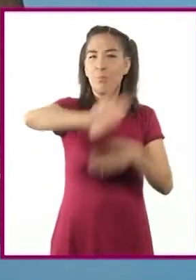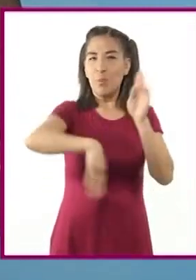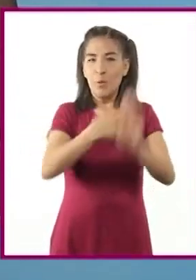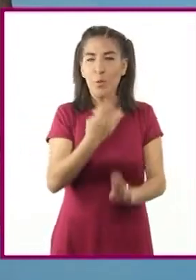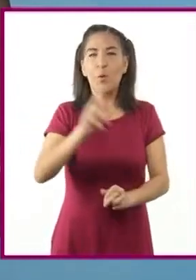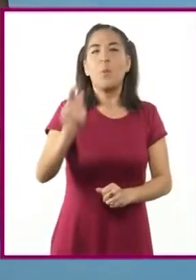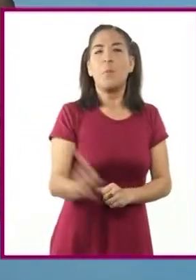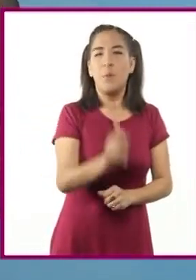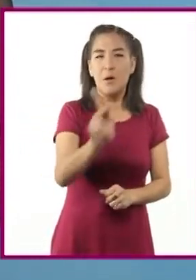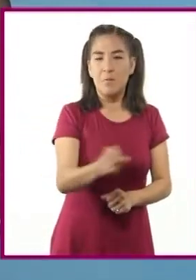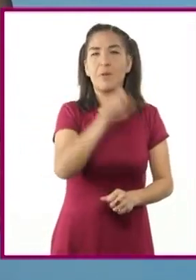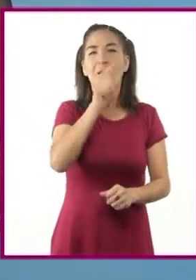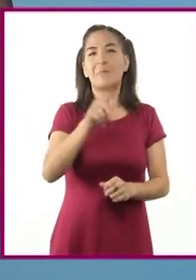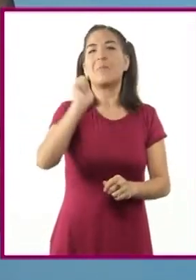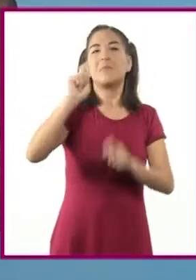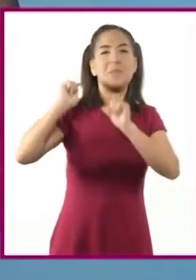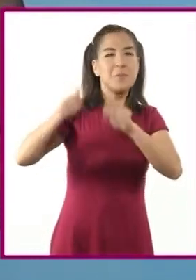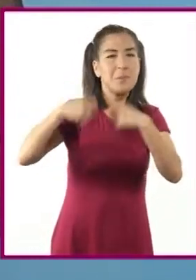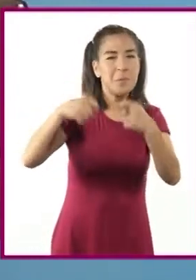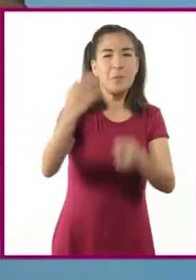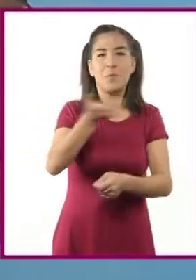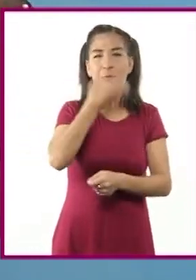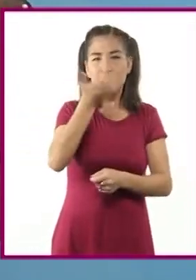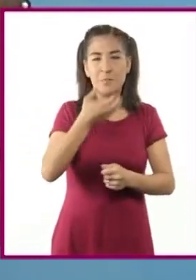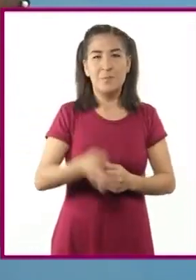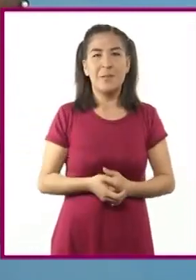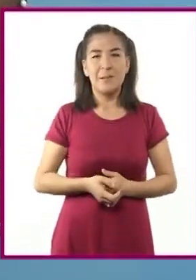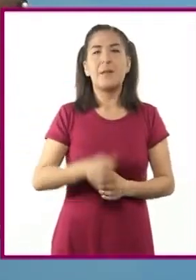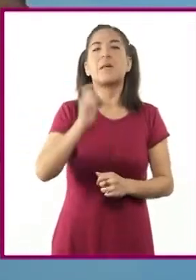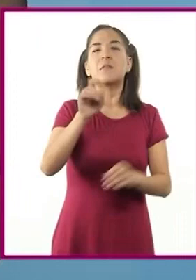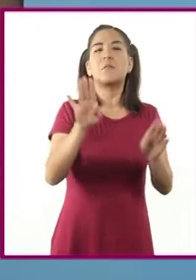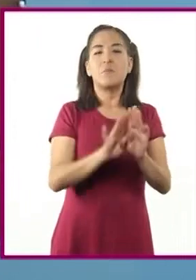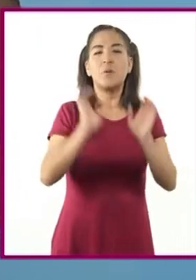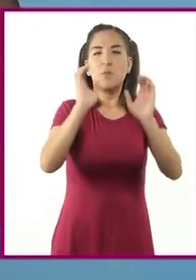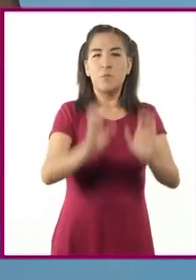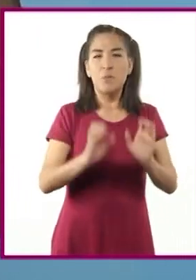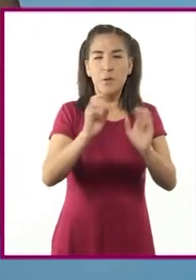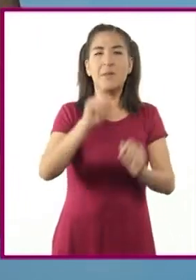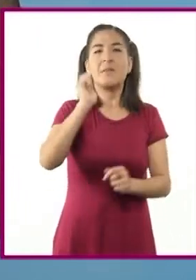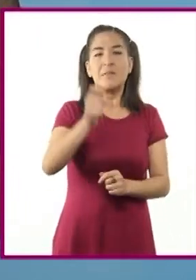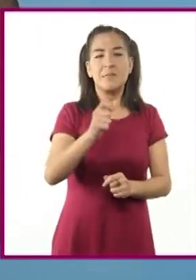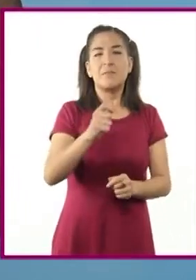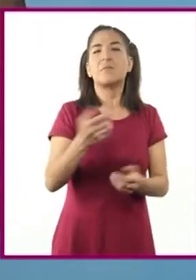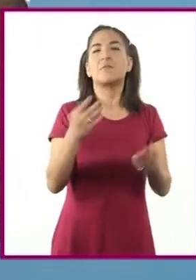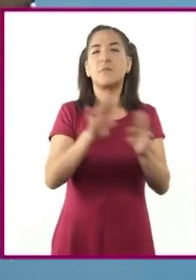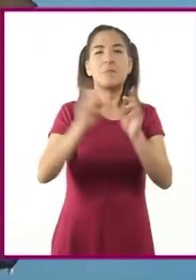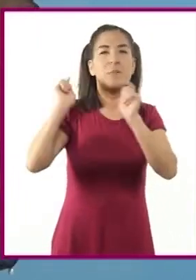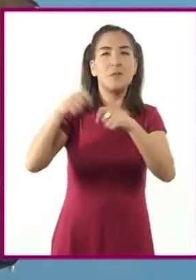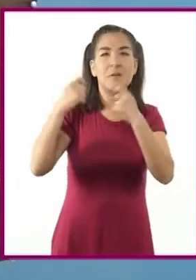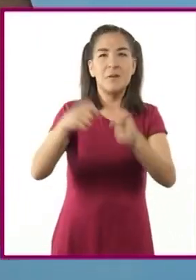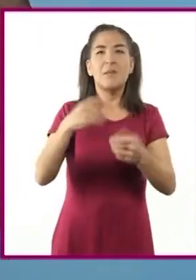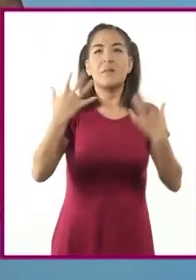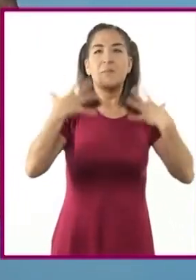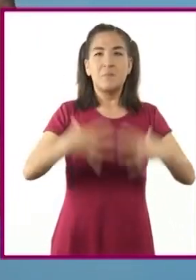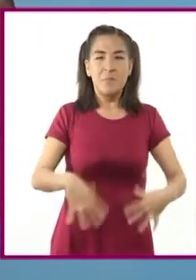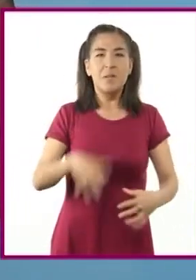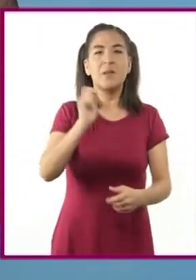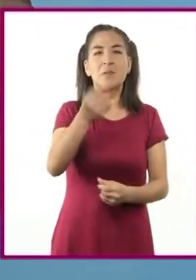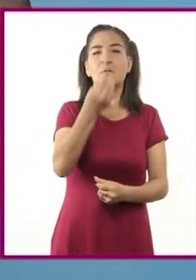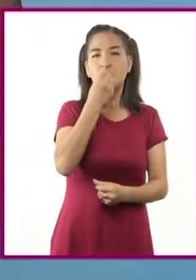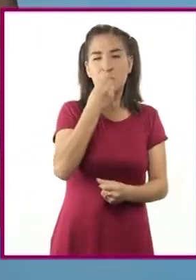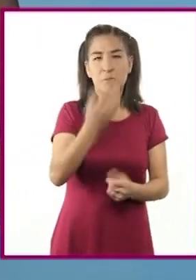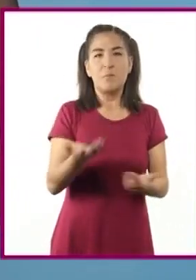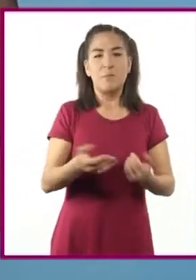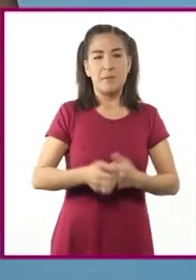pueblos y a nuestras tradiciones. La preservación de costumbres y tradiciones, la vestimenta y la